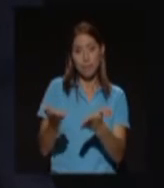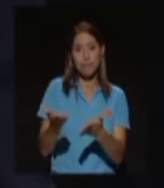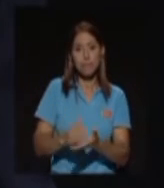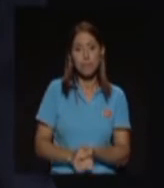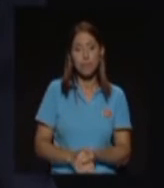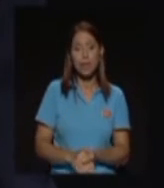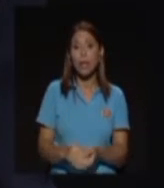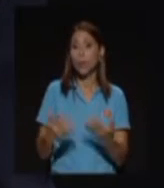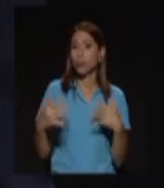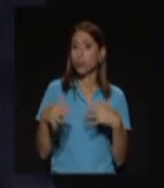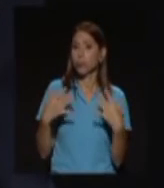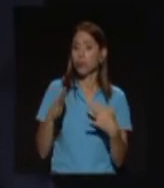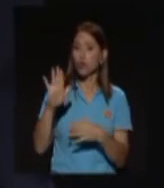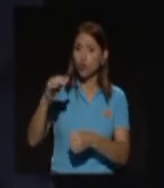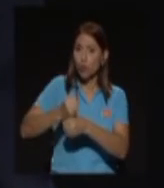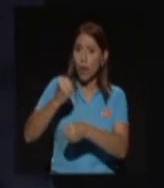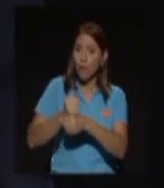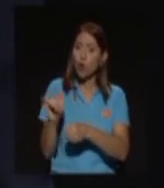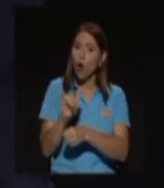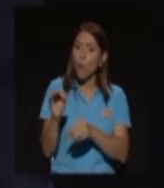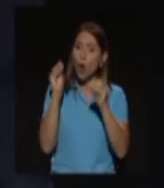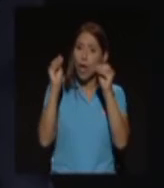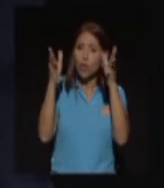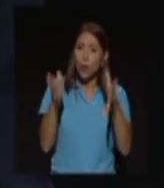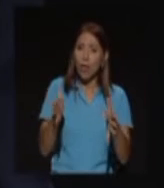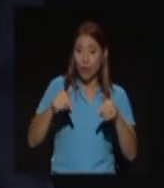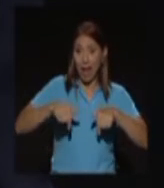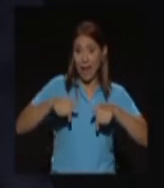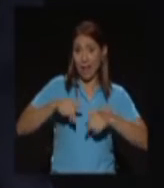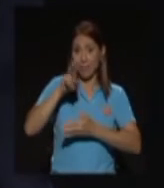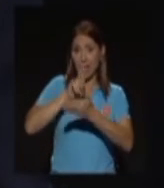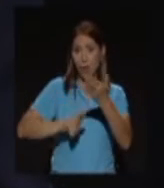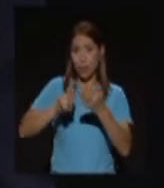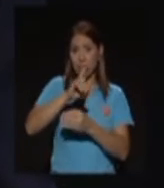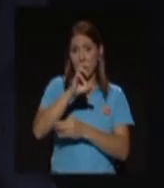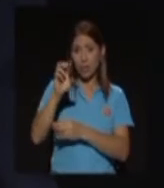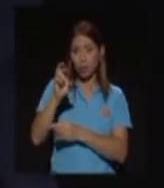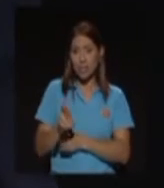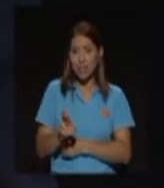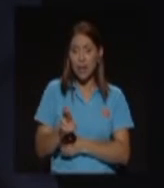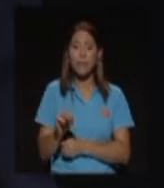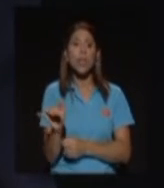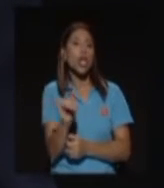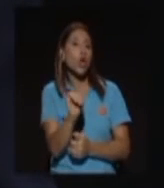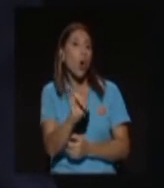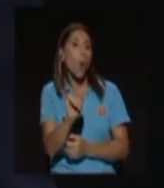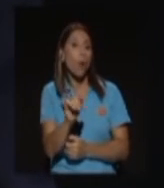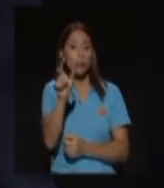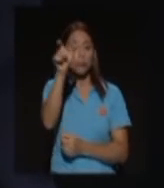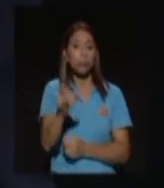Ni qué decir su labor como educador, ¿verdad? Aquí en la Universidad de Costa Rica, ¿verdad? Y como hombre